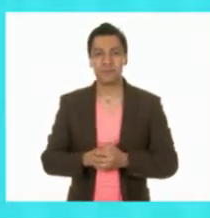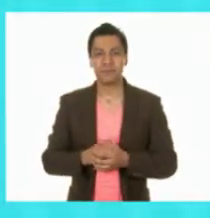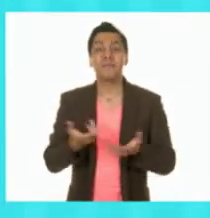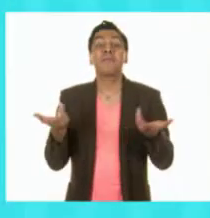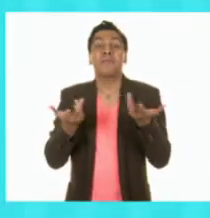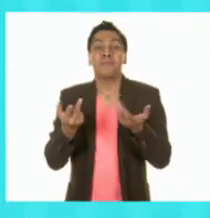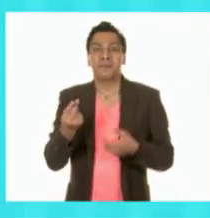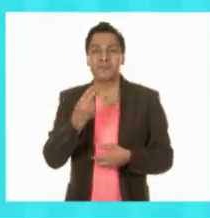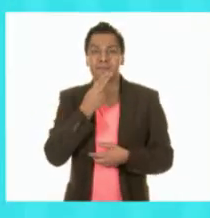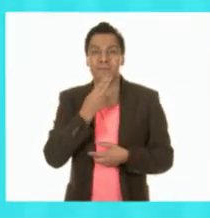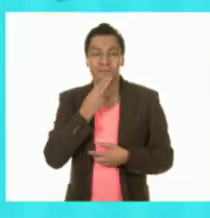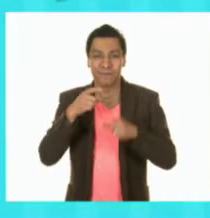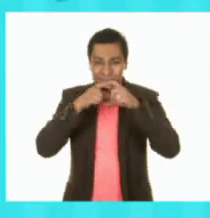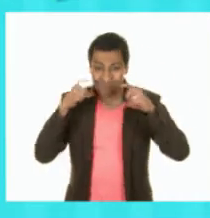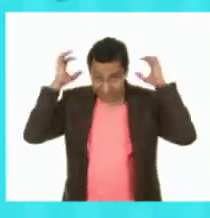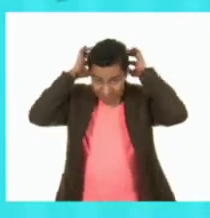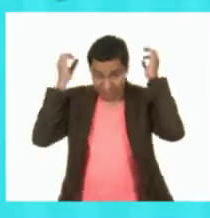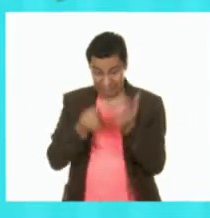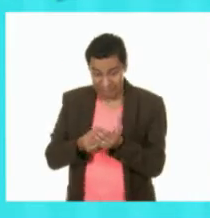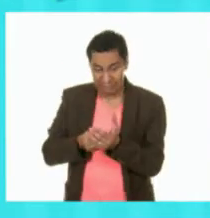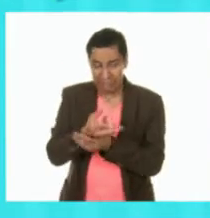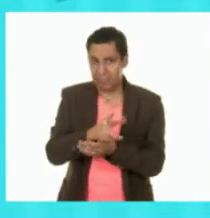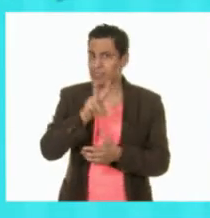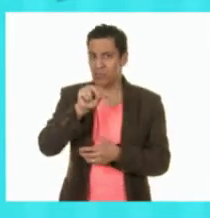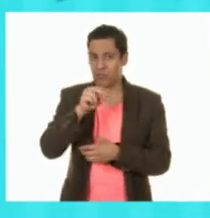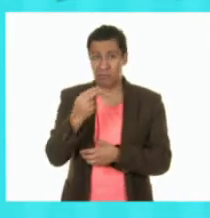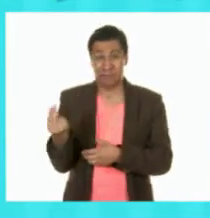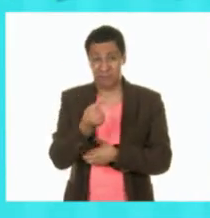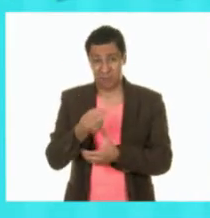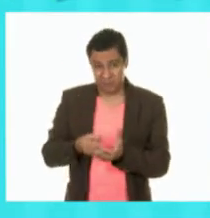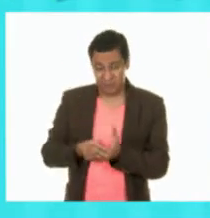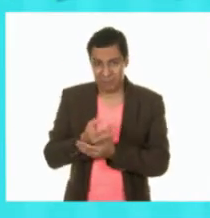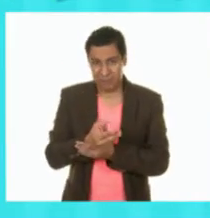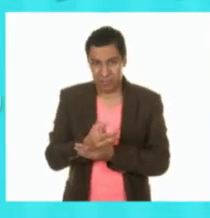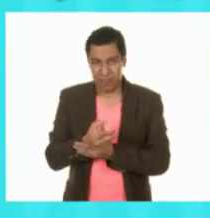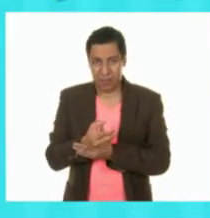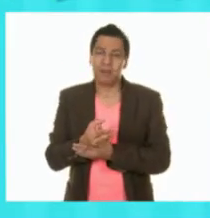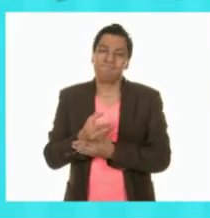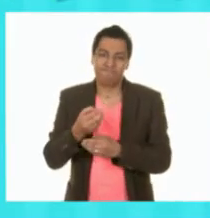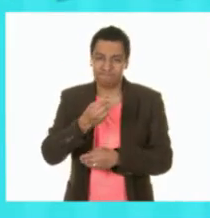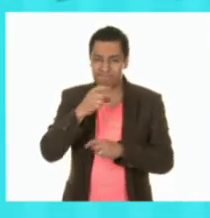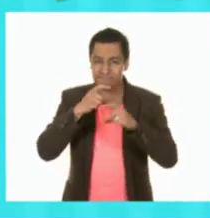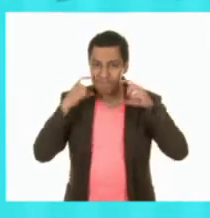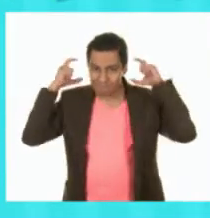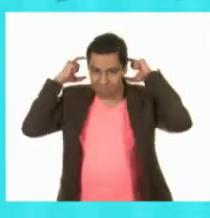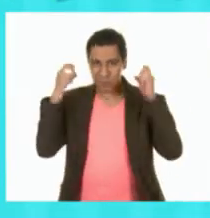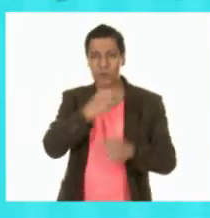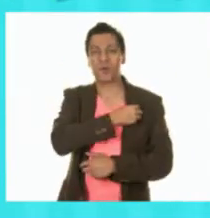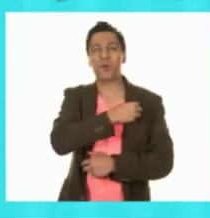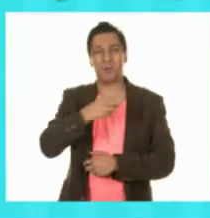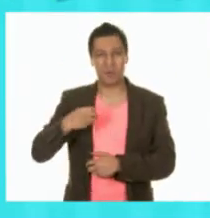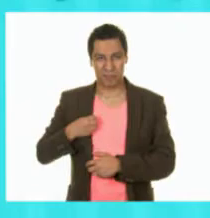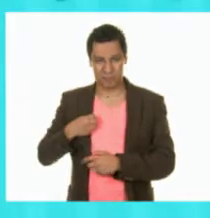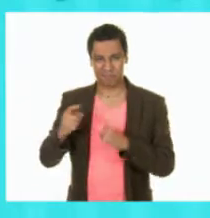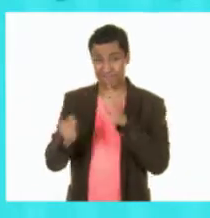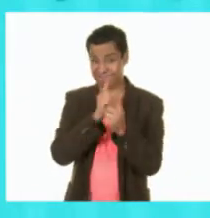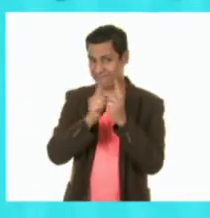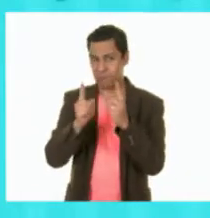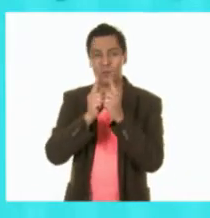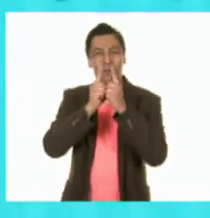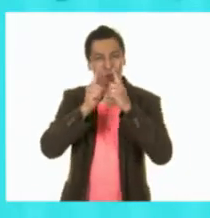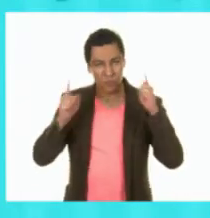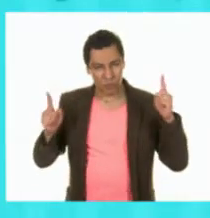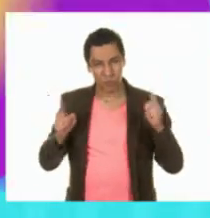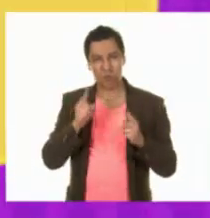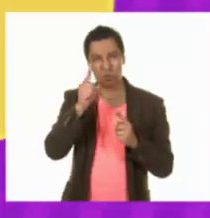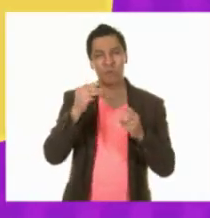Utiliza cubrebocas. No salgas de casa. Si tienes que hacerlo, recuerda que es obligatorio utilizarlo. Mantén una distancia mínima de